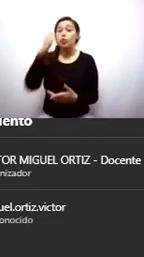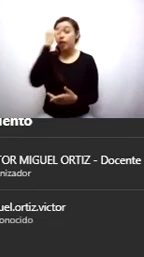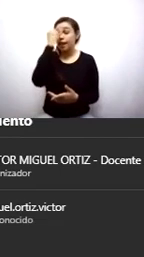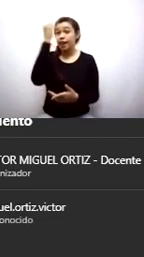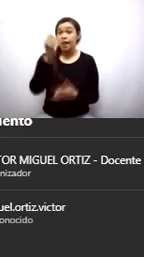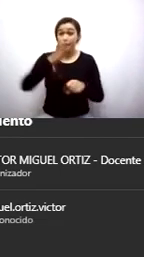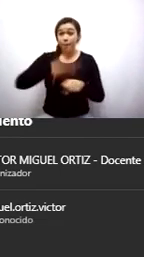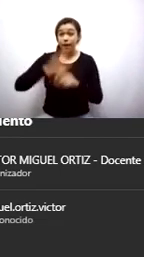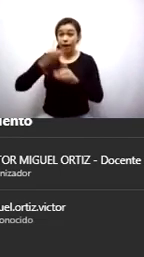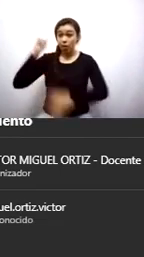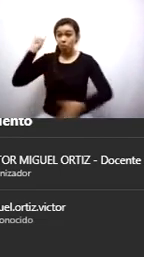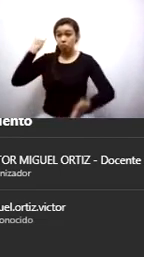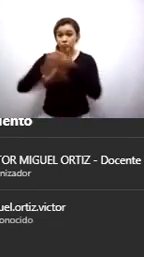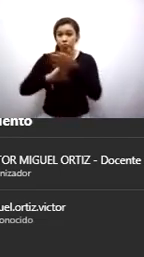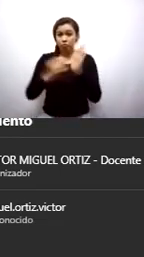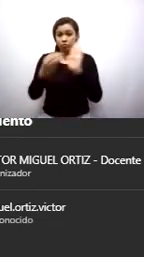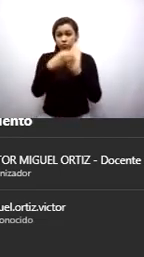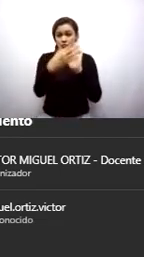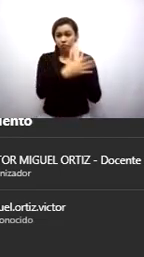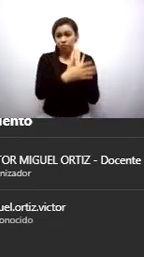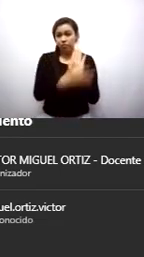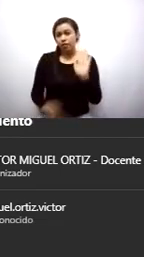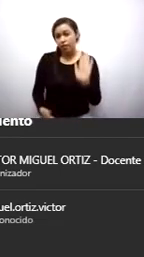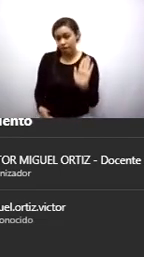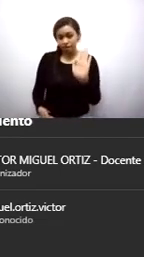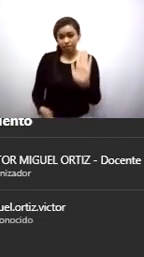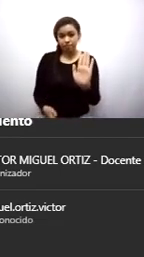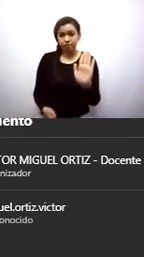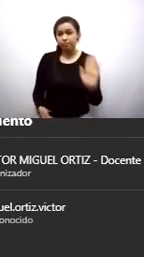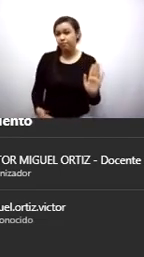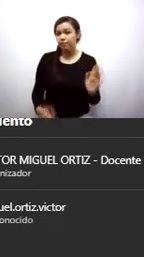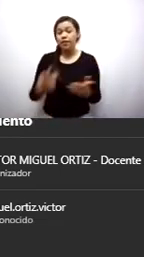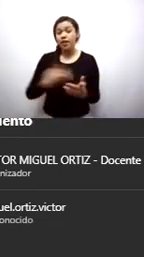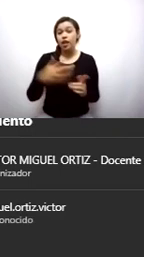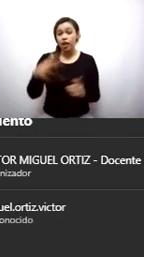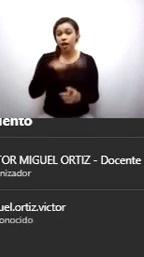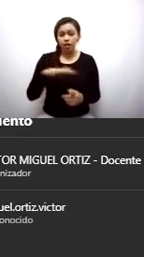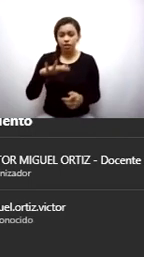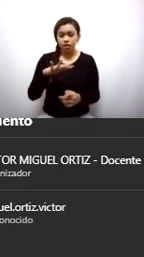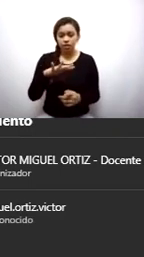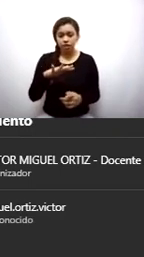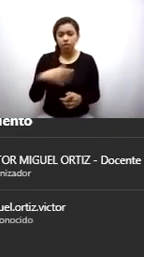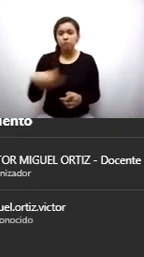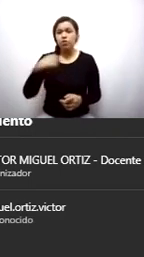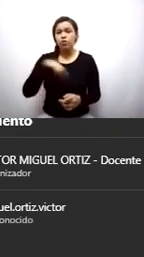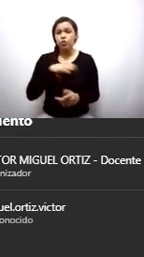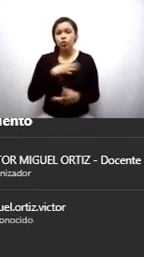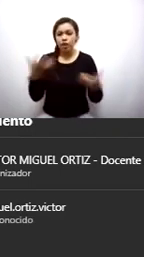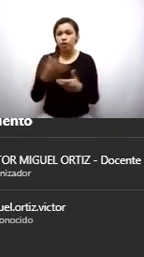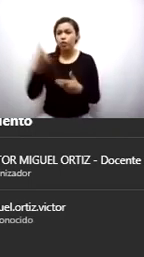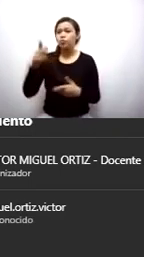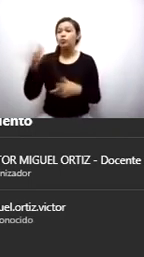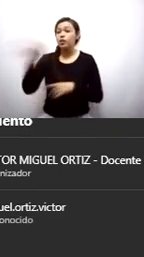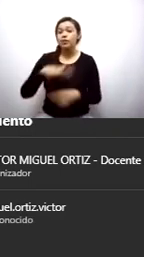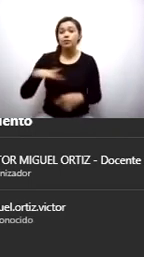¿no? Y darnos cuenta que, pues bueno, estos espacios son los que estamos creando para ellos, ¿no?